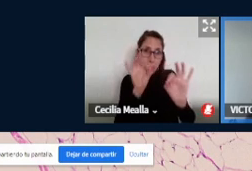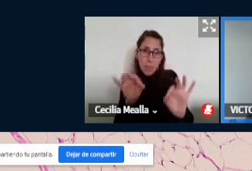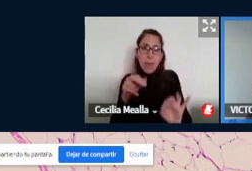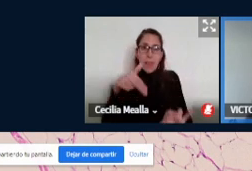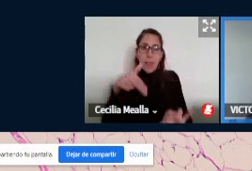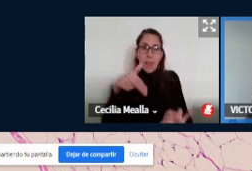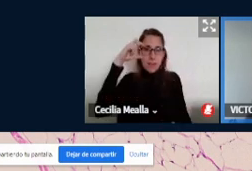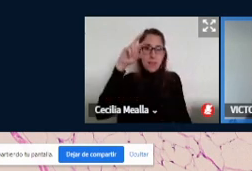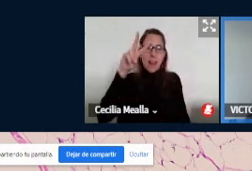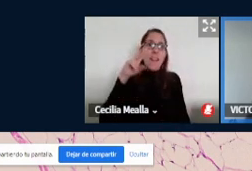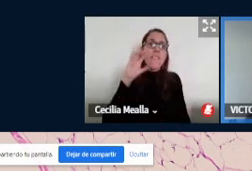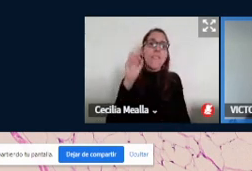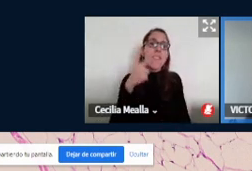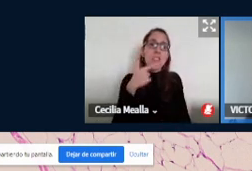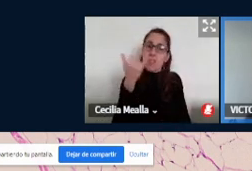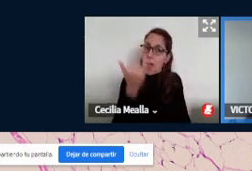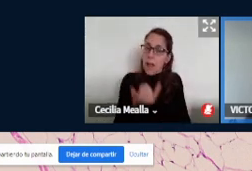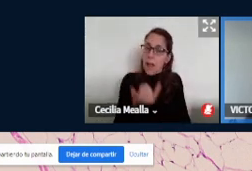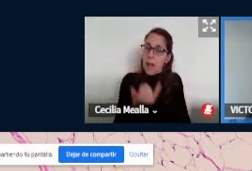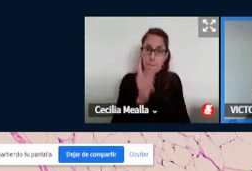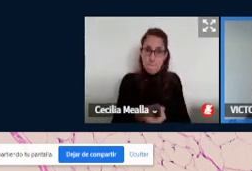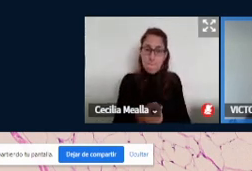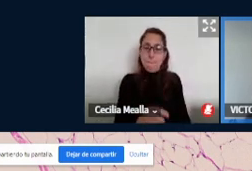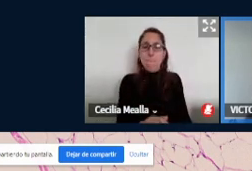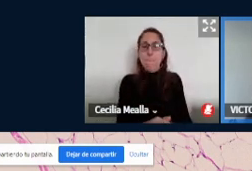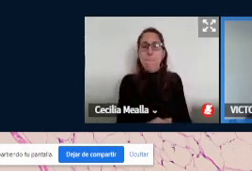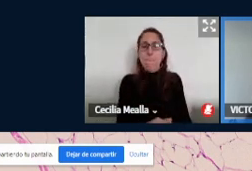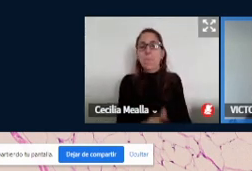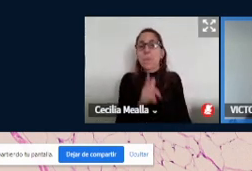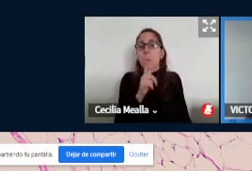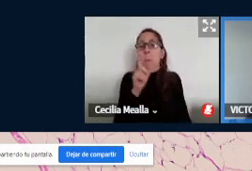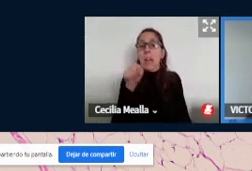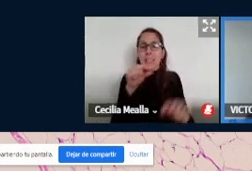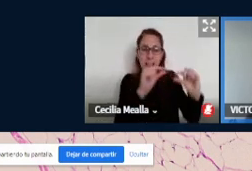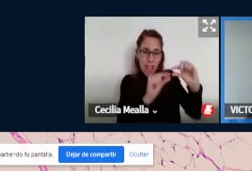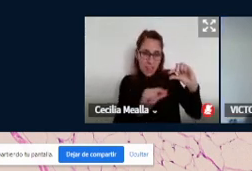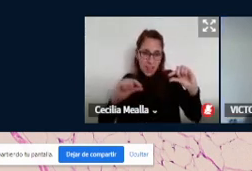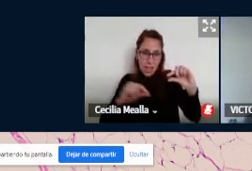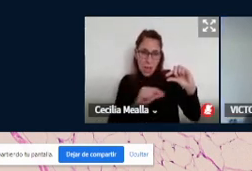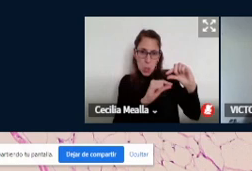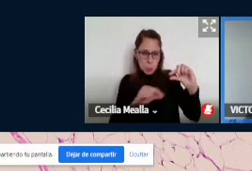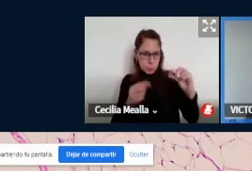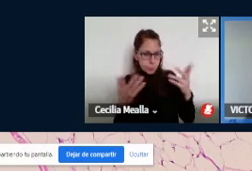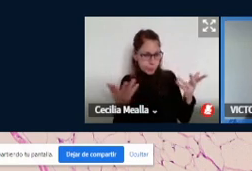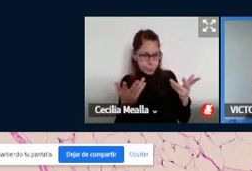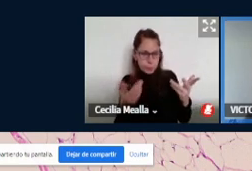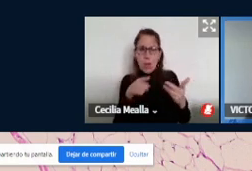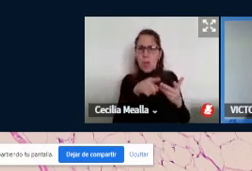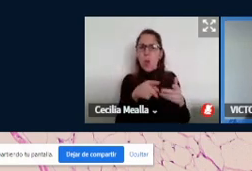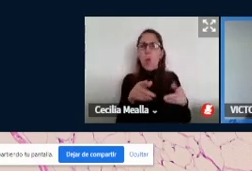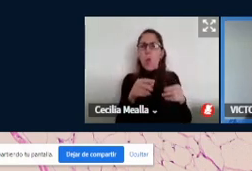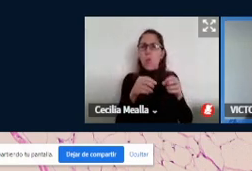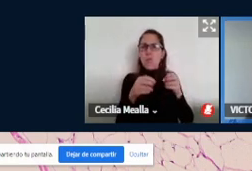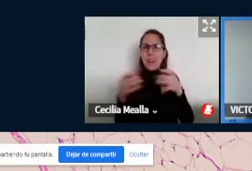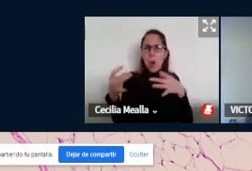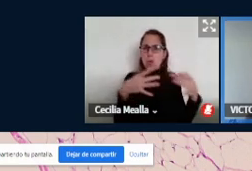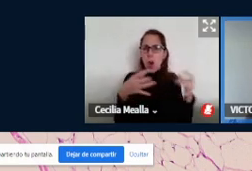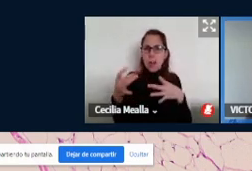¿sí? Esto parecería ser parte de un cuerpo neuronal y vasos